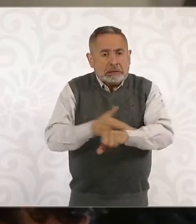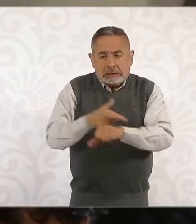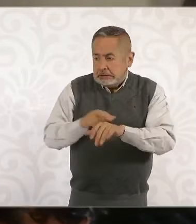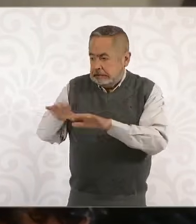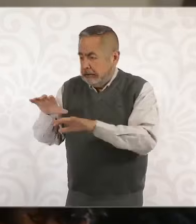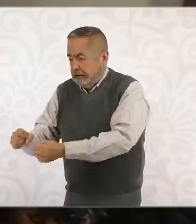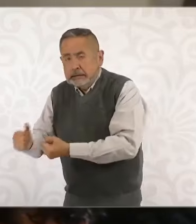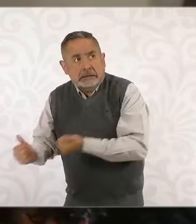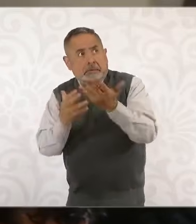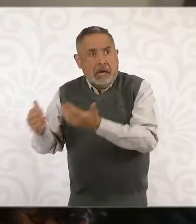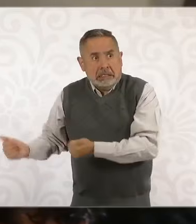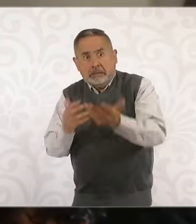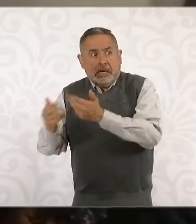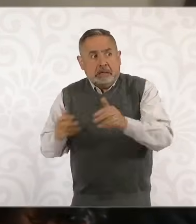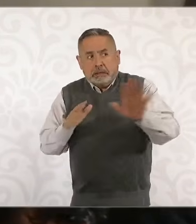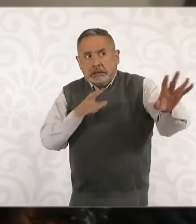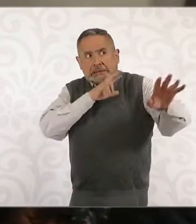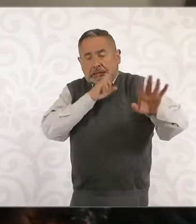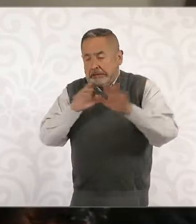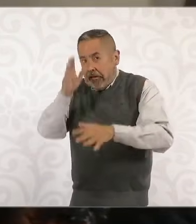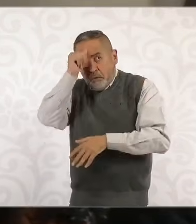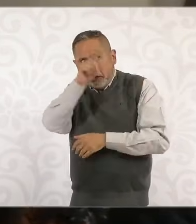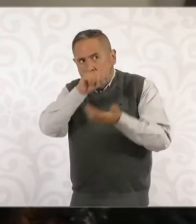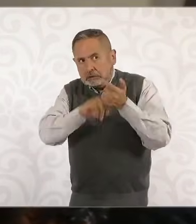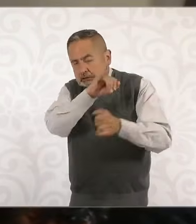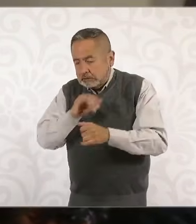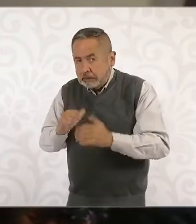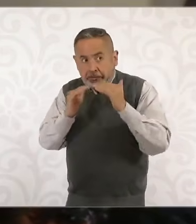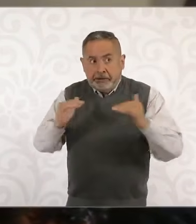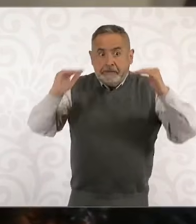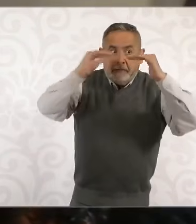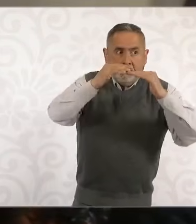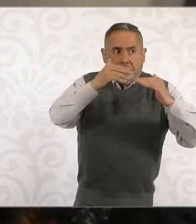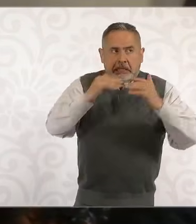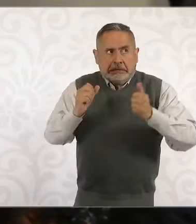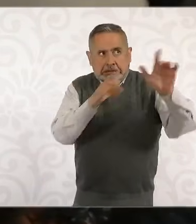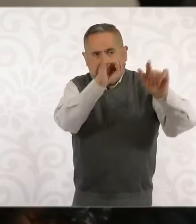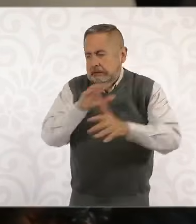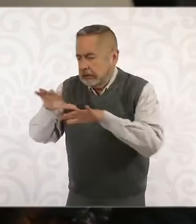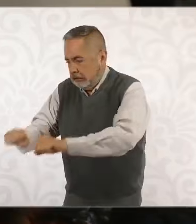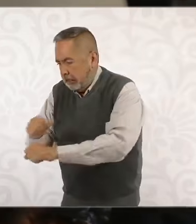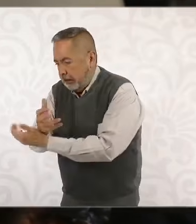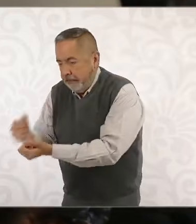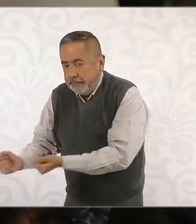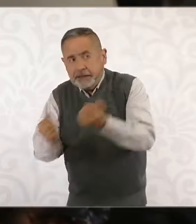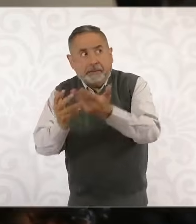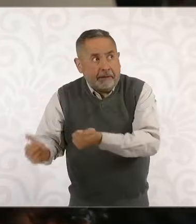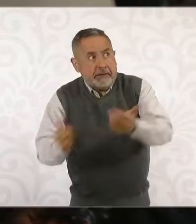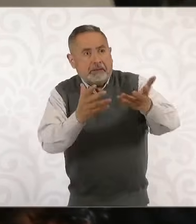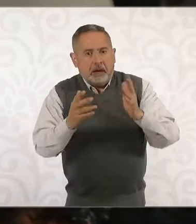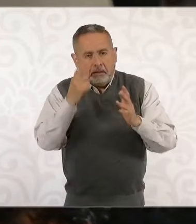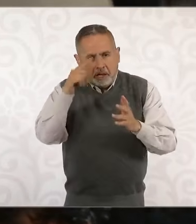reos a partir de pues un acuerdo, se dice, de alto nivel o de altos funcionarios, precisamente para reforzar